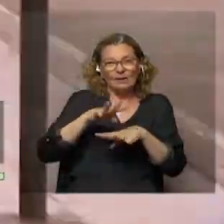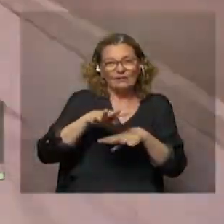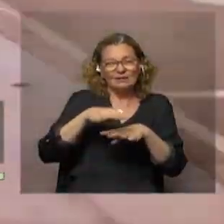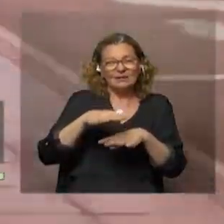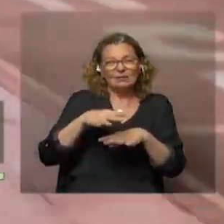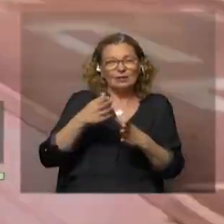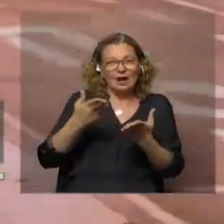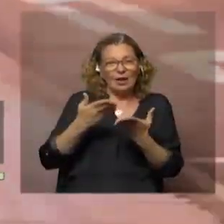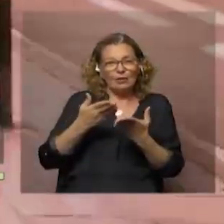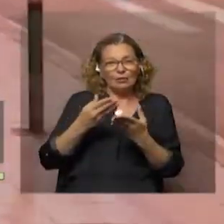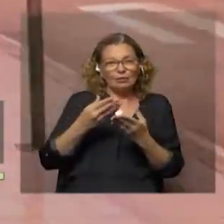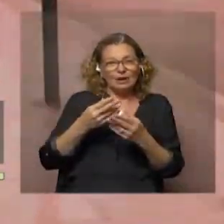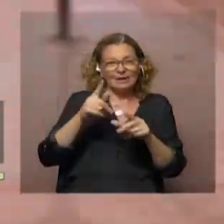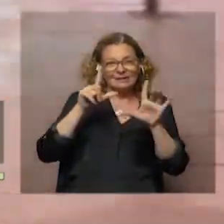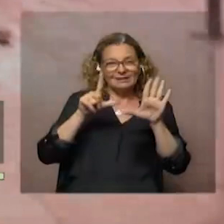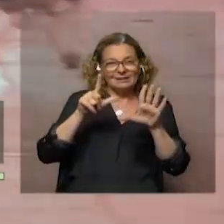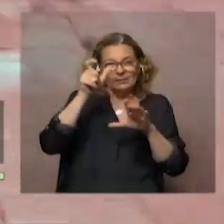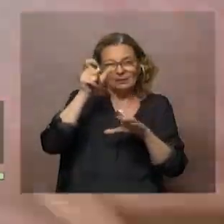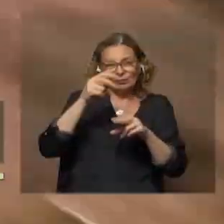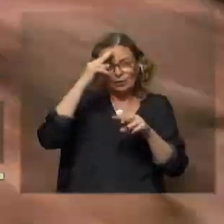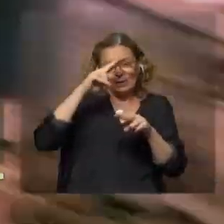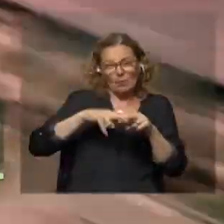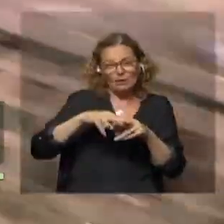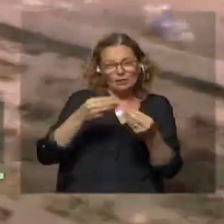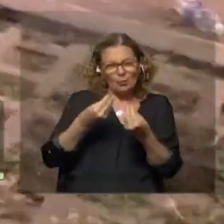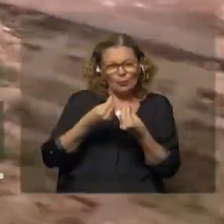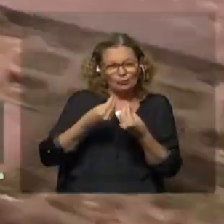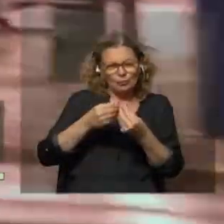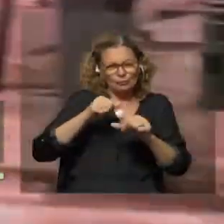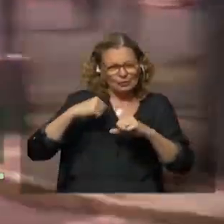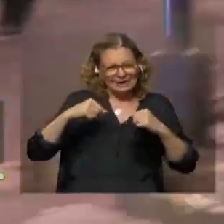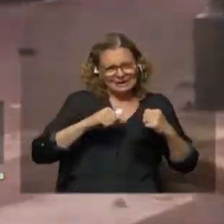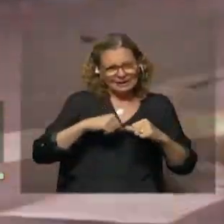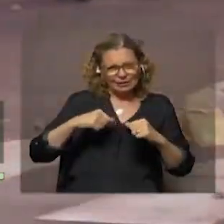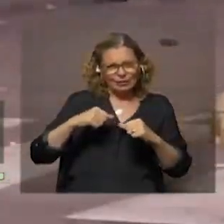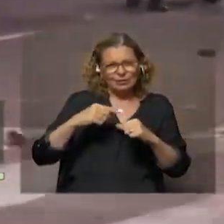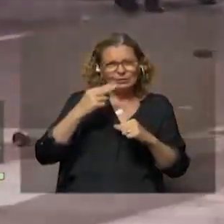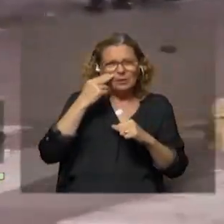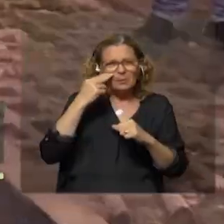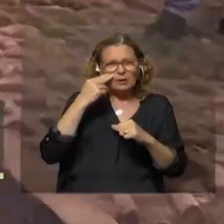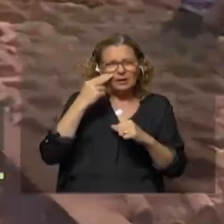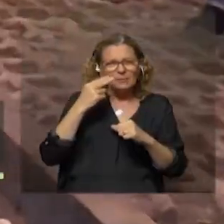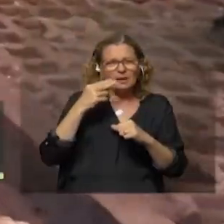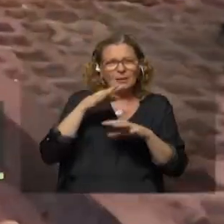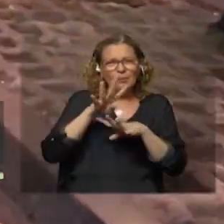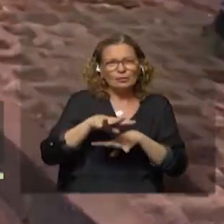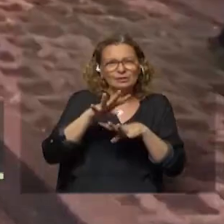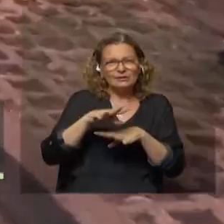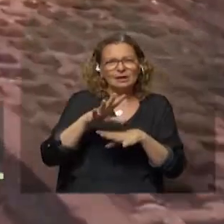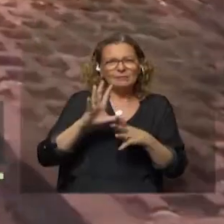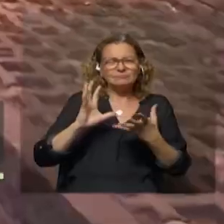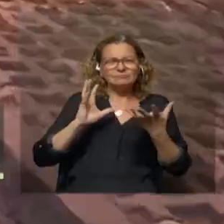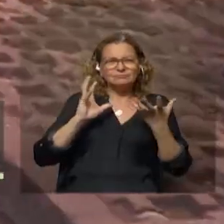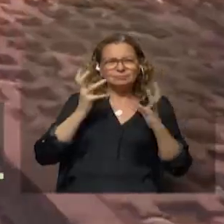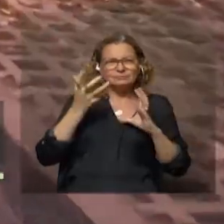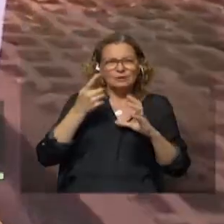han dejado hasta el momento un saldo de siete fallecidos y cientos de heridos y mencionó que detrás de las protestas ciudadanas se esconde una reacción de